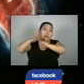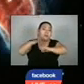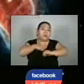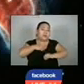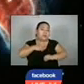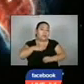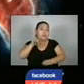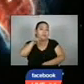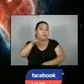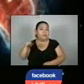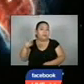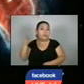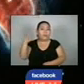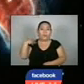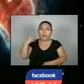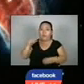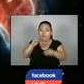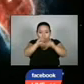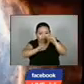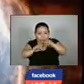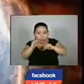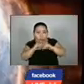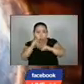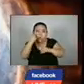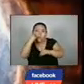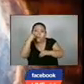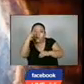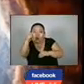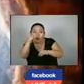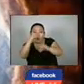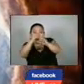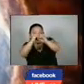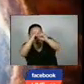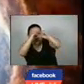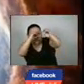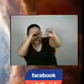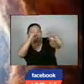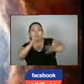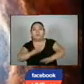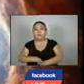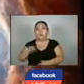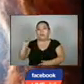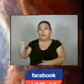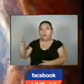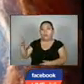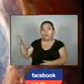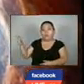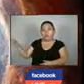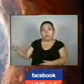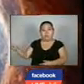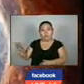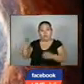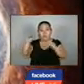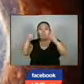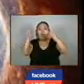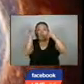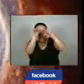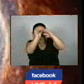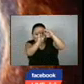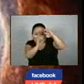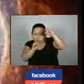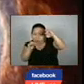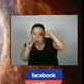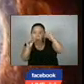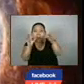que jamás se haya construido para observar el espacio profundo. Lo que muestra la foto es una aglomeración de miles